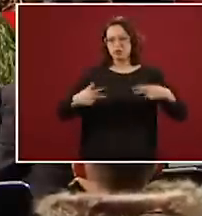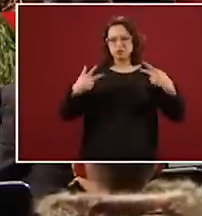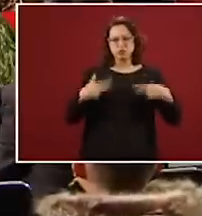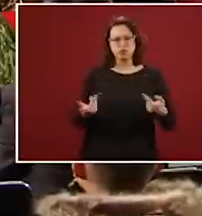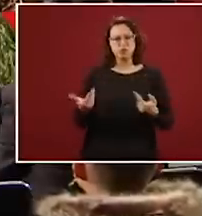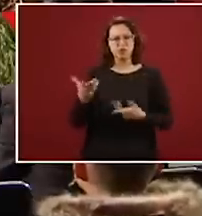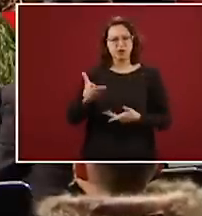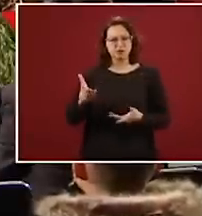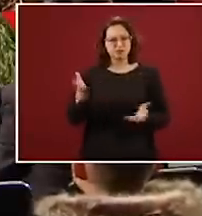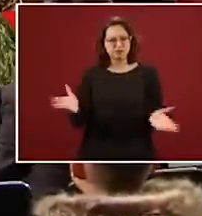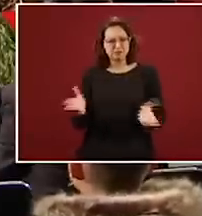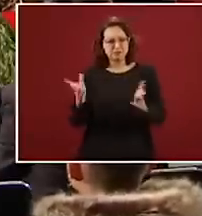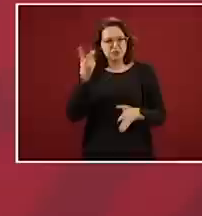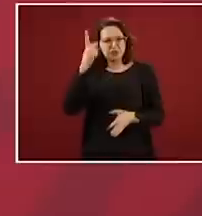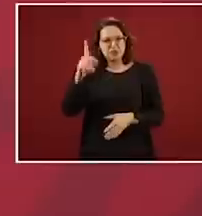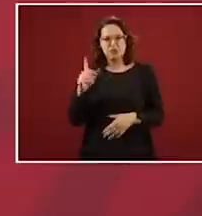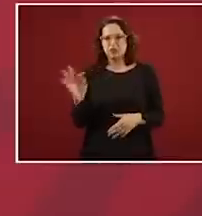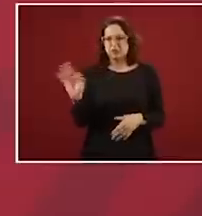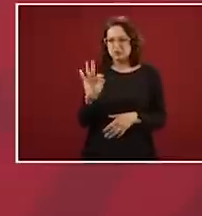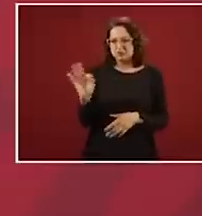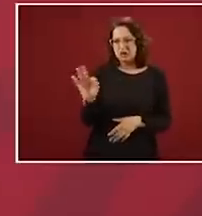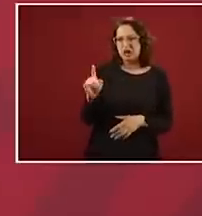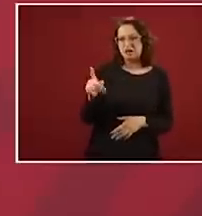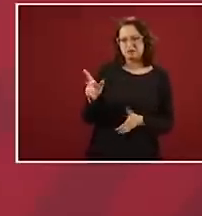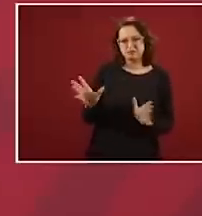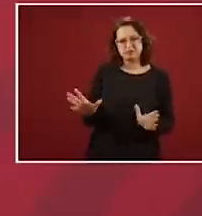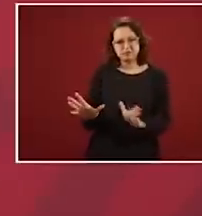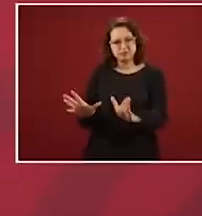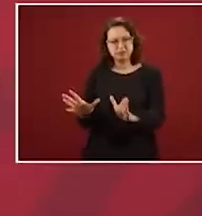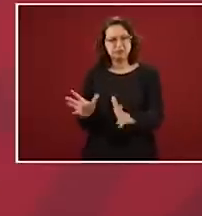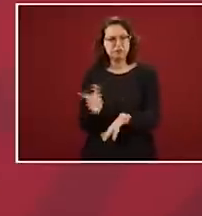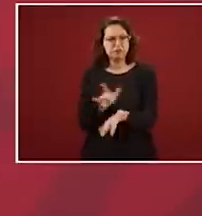como estímulos a sus ejecutivos.